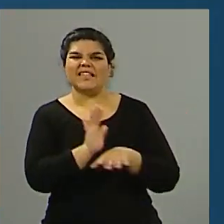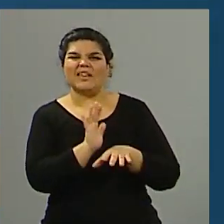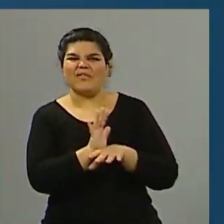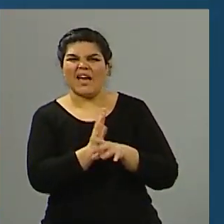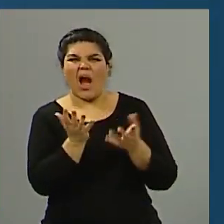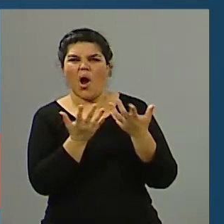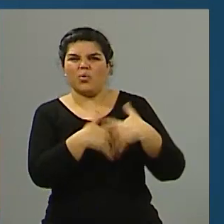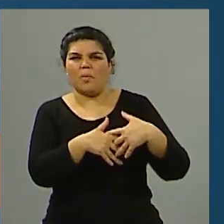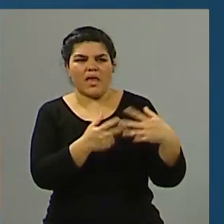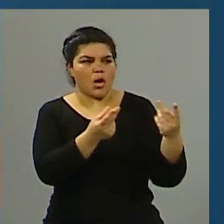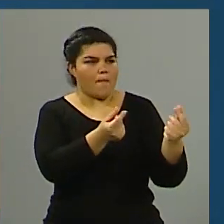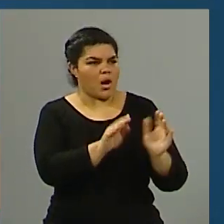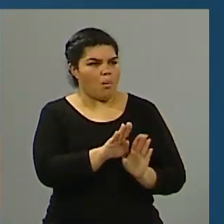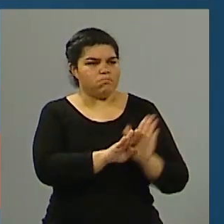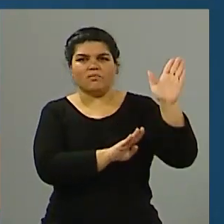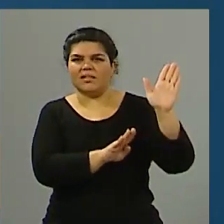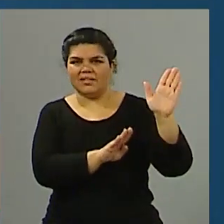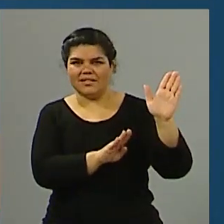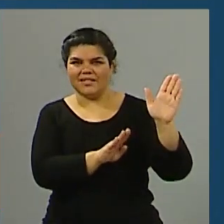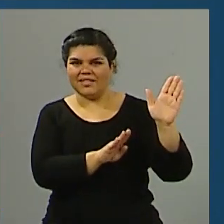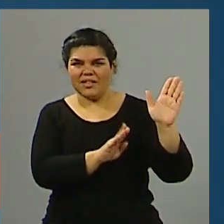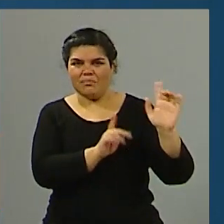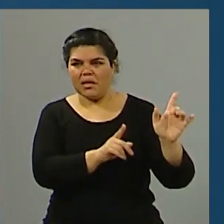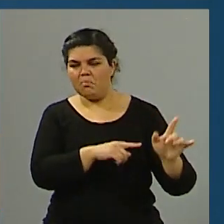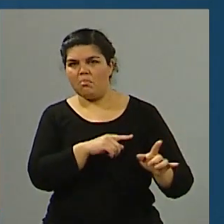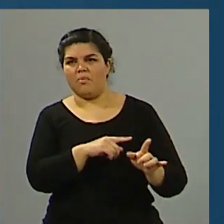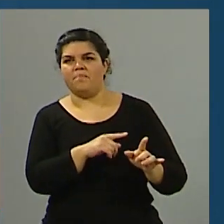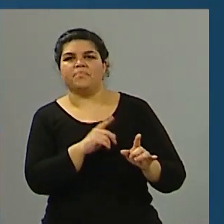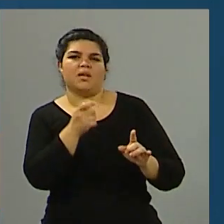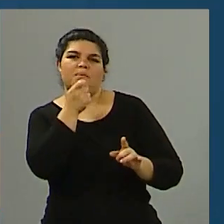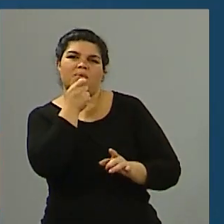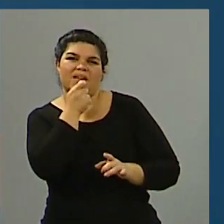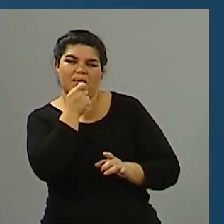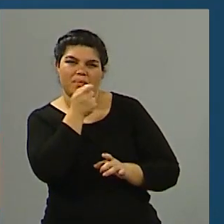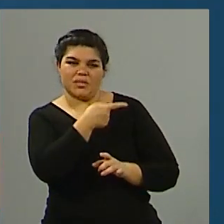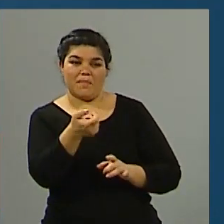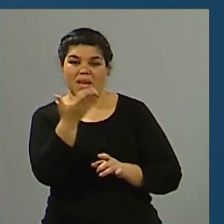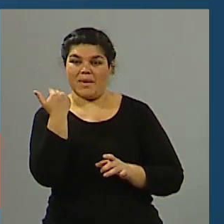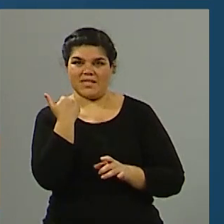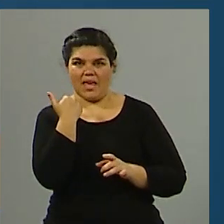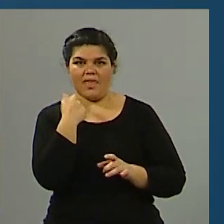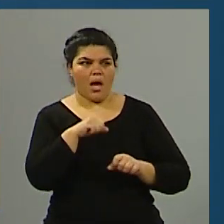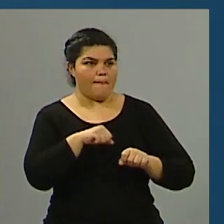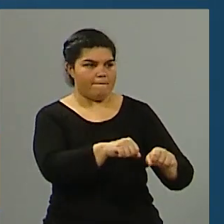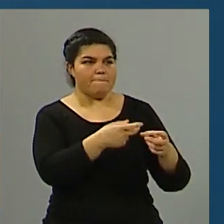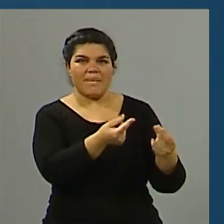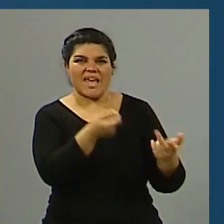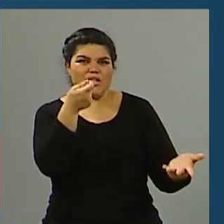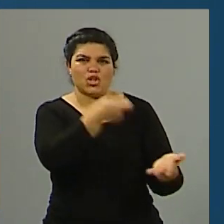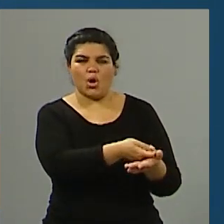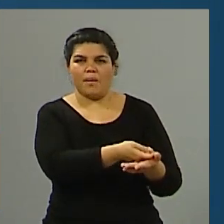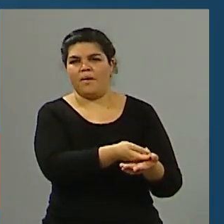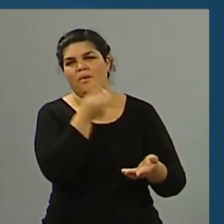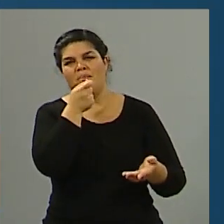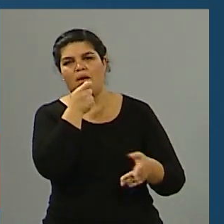esta semana que me comentaron precios que habían pagado en el hipermercado que les puedo asegurar que eran increíbles. El tema del papel